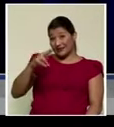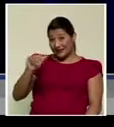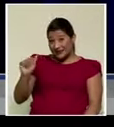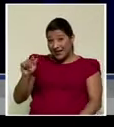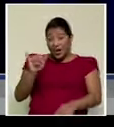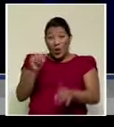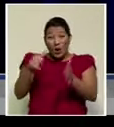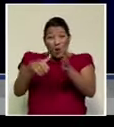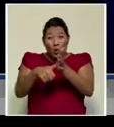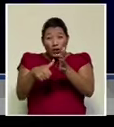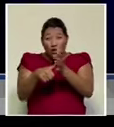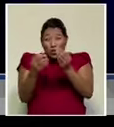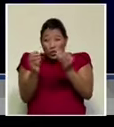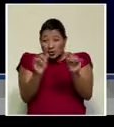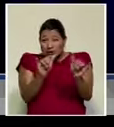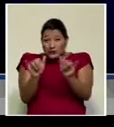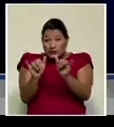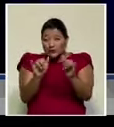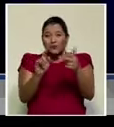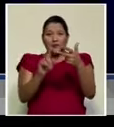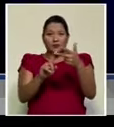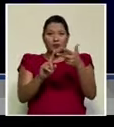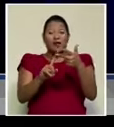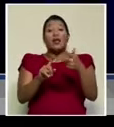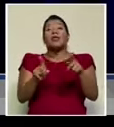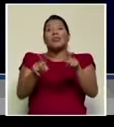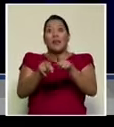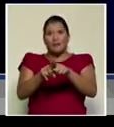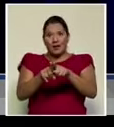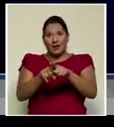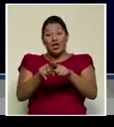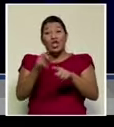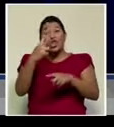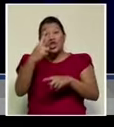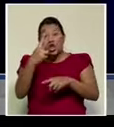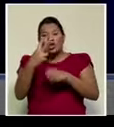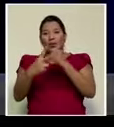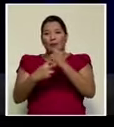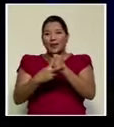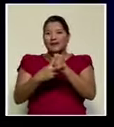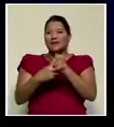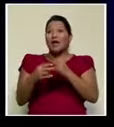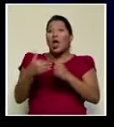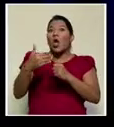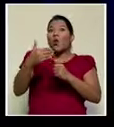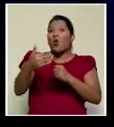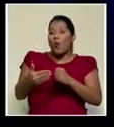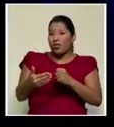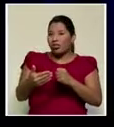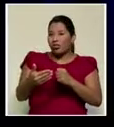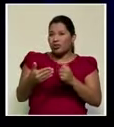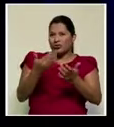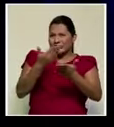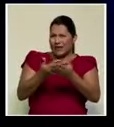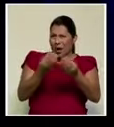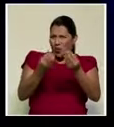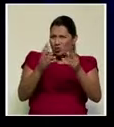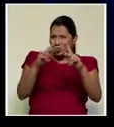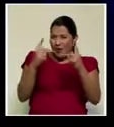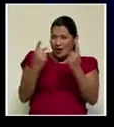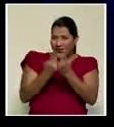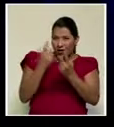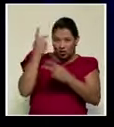también estuvo en 2 ocasiones en que el bipartidismo se rompe. Y ahora le tocaba esta condición, digamos, en donde efectivamente se requería de esa experiencia,